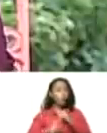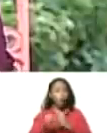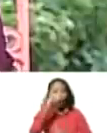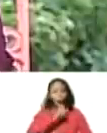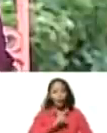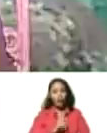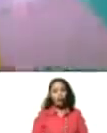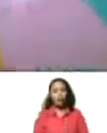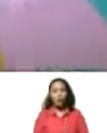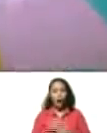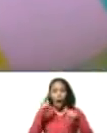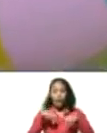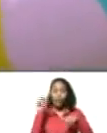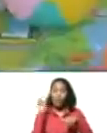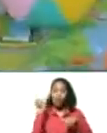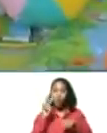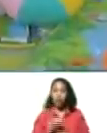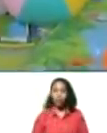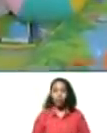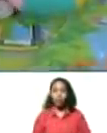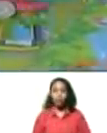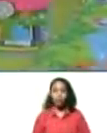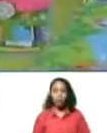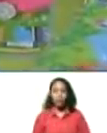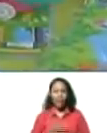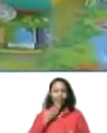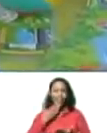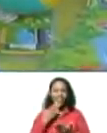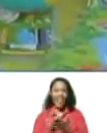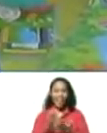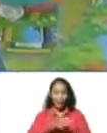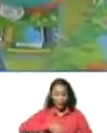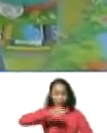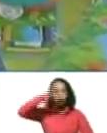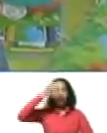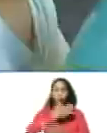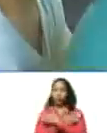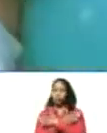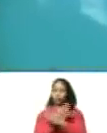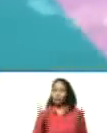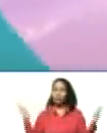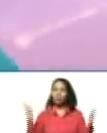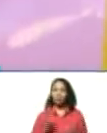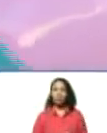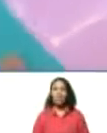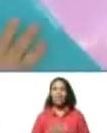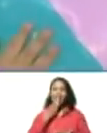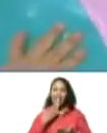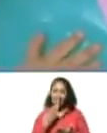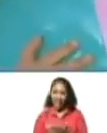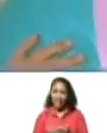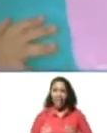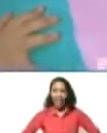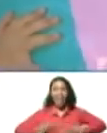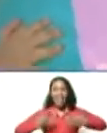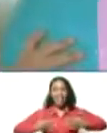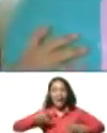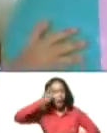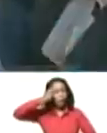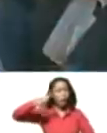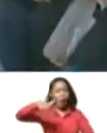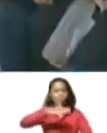años en Venezuela, gracias al espíritu de solidaridad, gracias a la alegría del